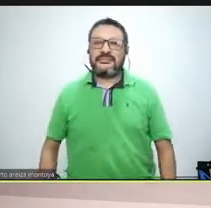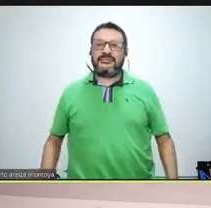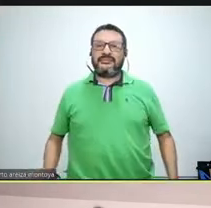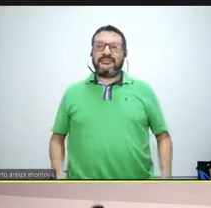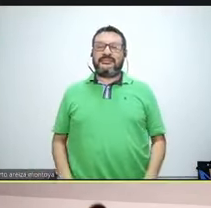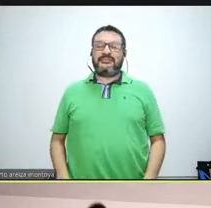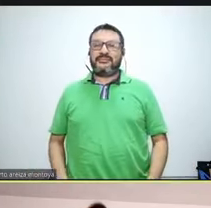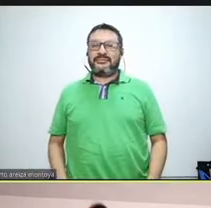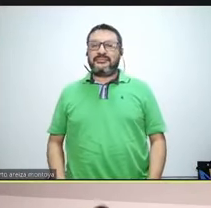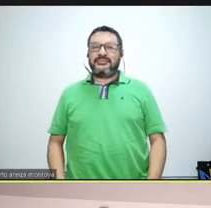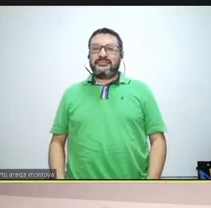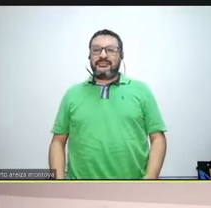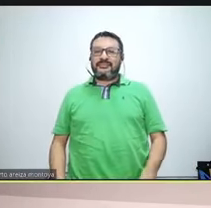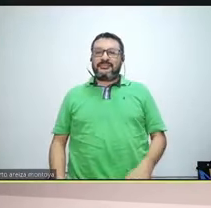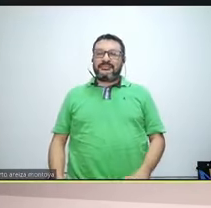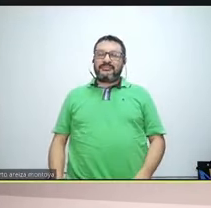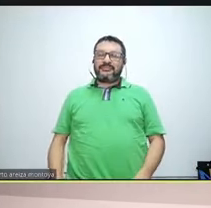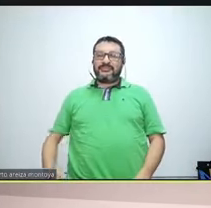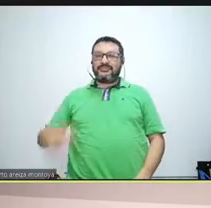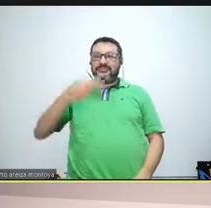somos tan pequeños? Porque